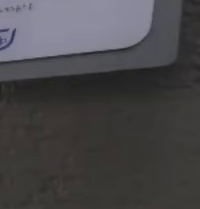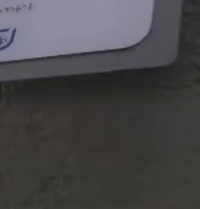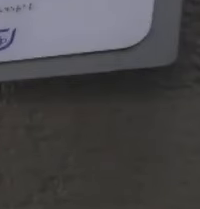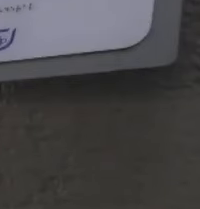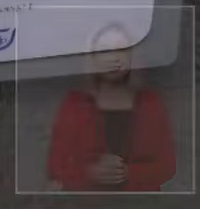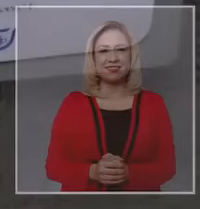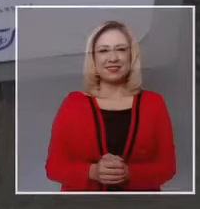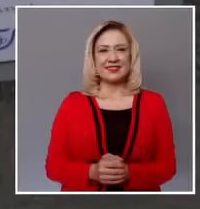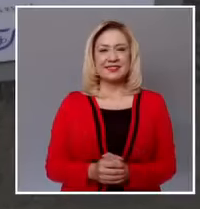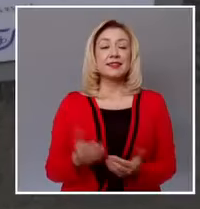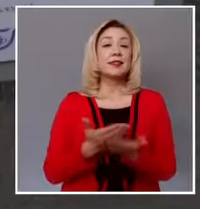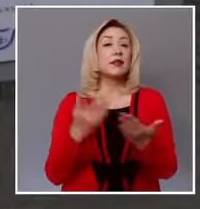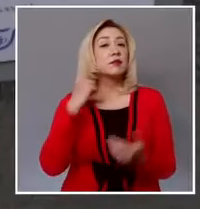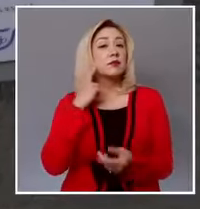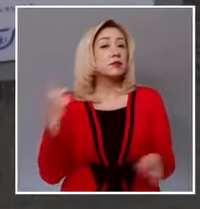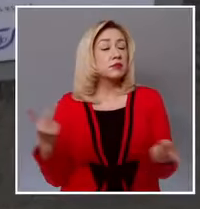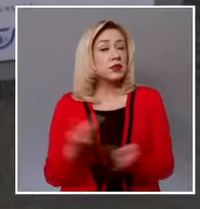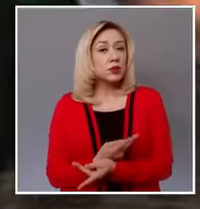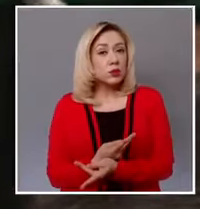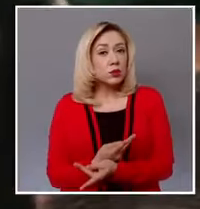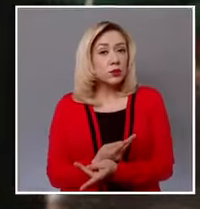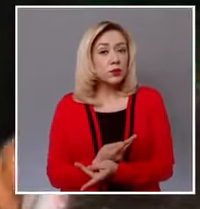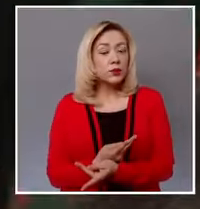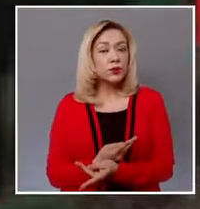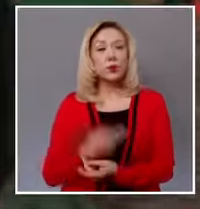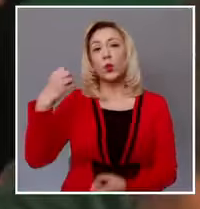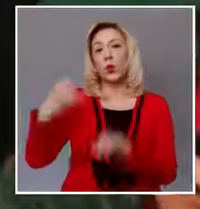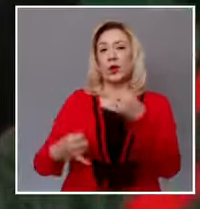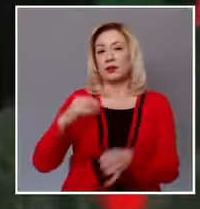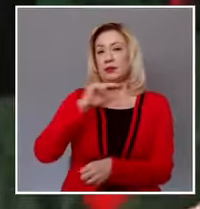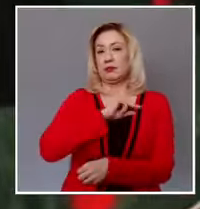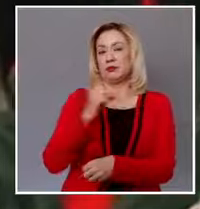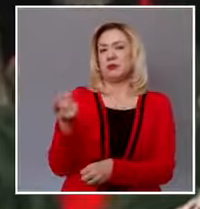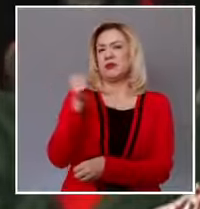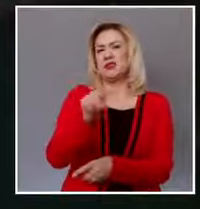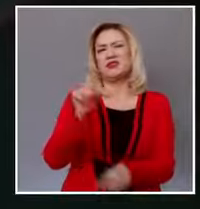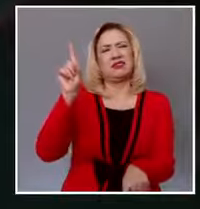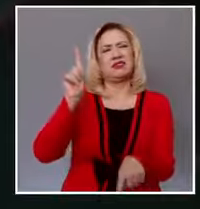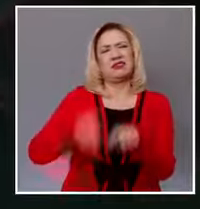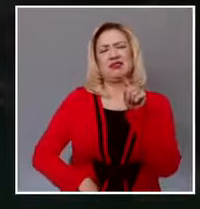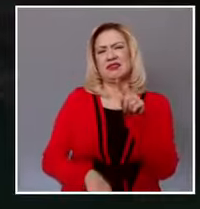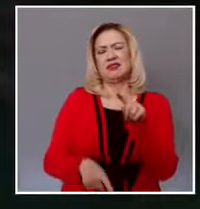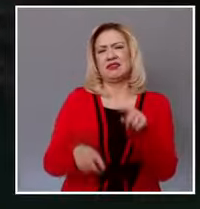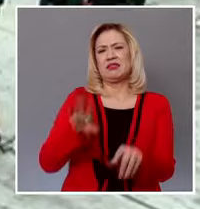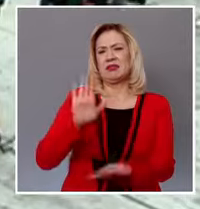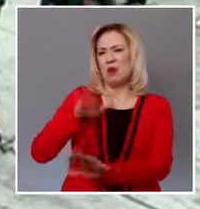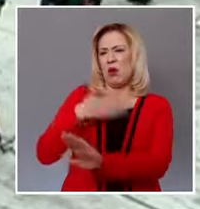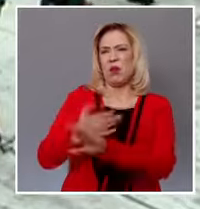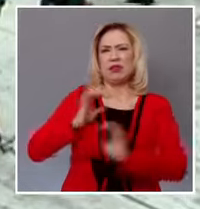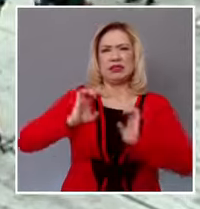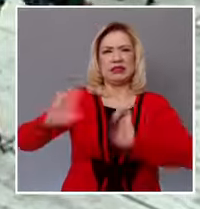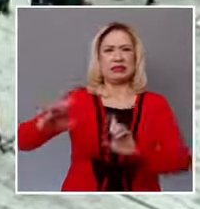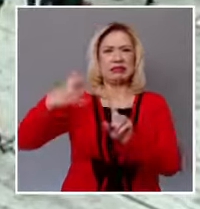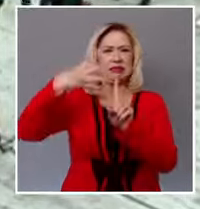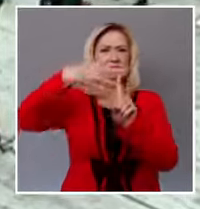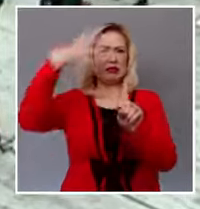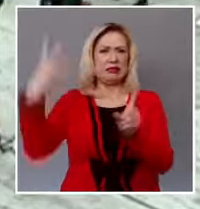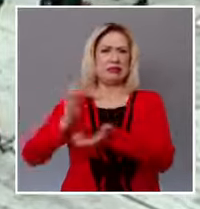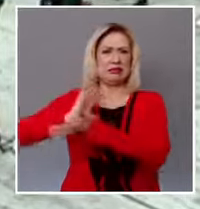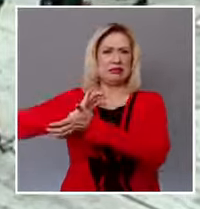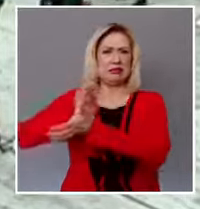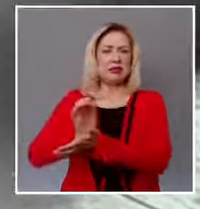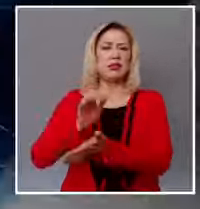Al regresar, juez de distrito ordena eliminar lenguaje homofóbico y actos de discriminación contra estudiante